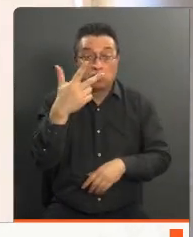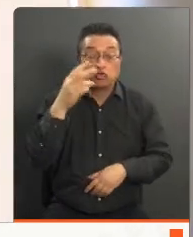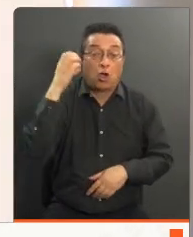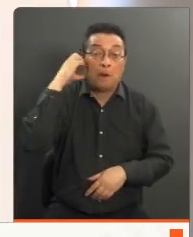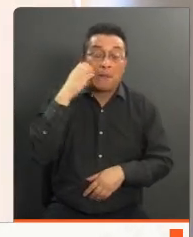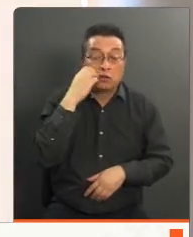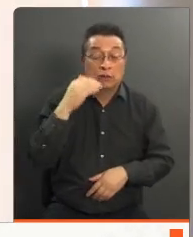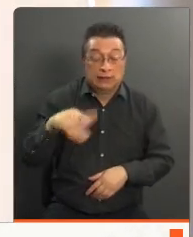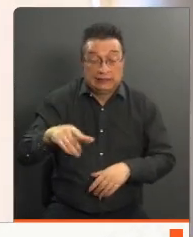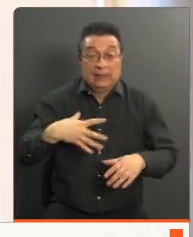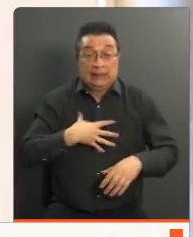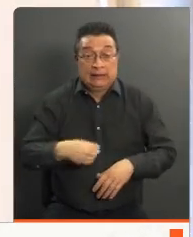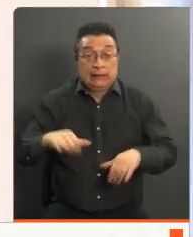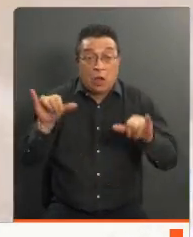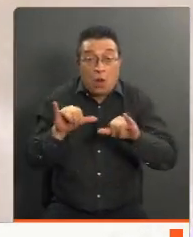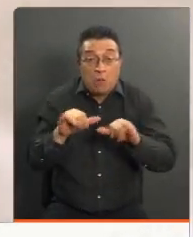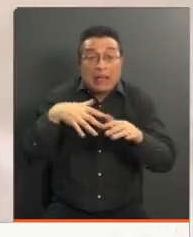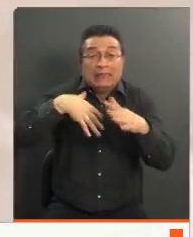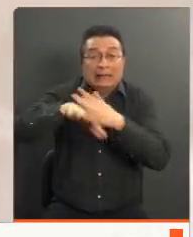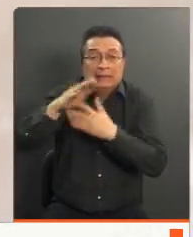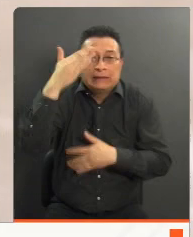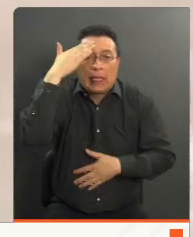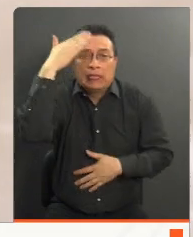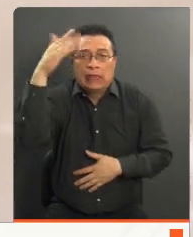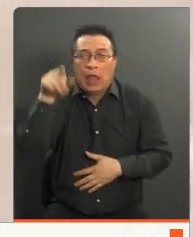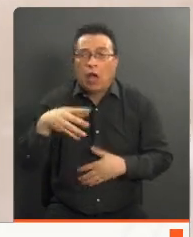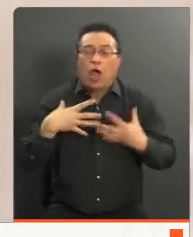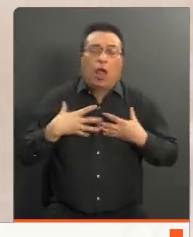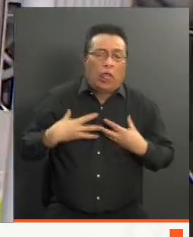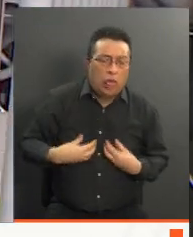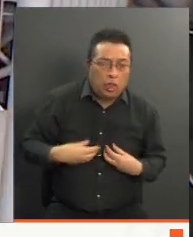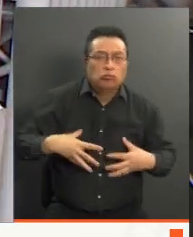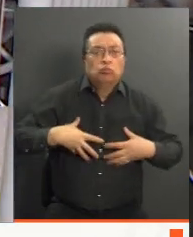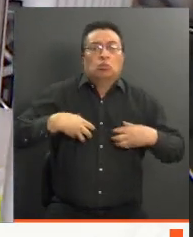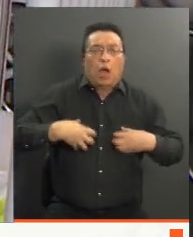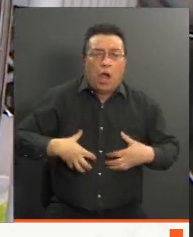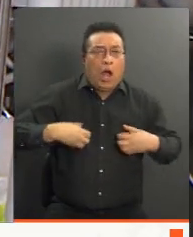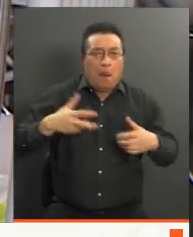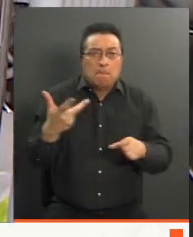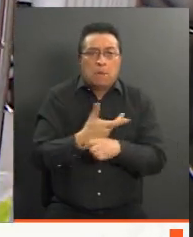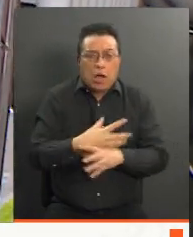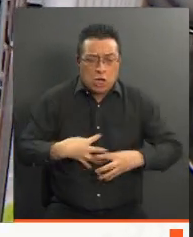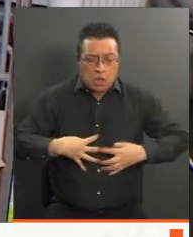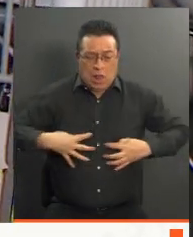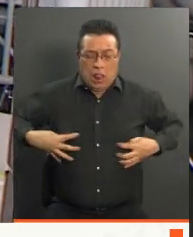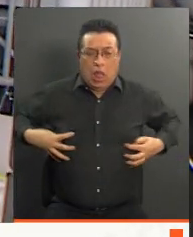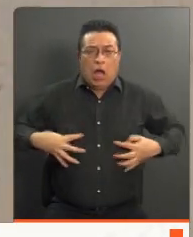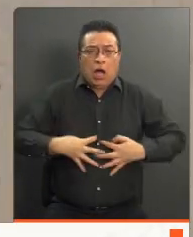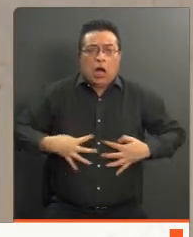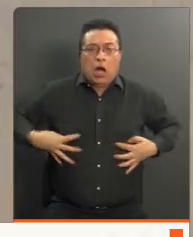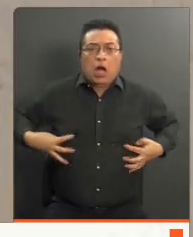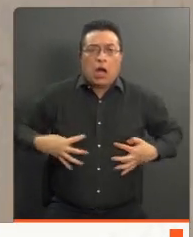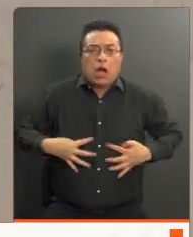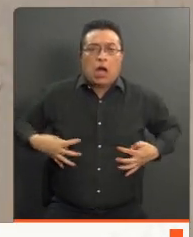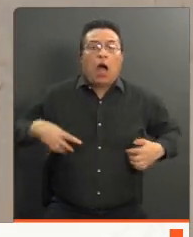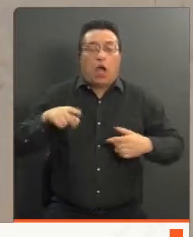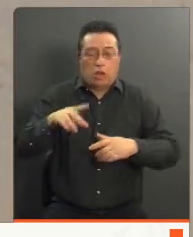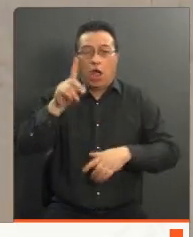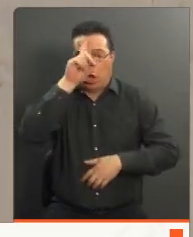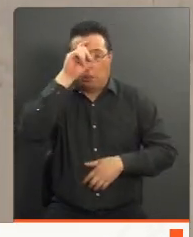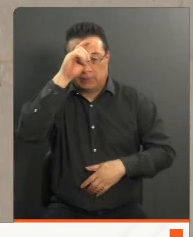apenas 15 días de nacida, estaba decaída y no respiraba bien. Por eso la llevó al Hospital San Borja. Entonces la